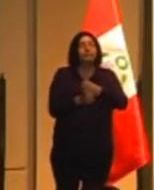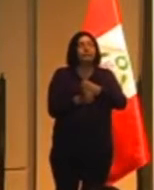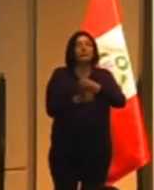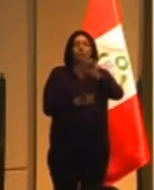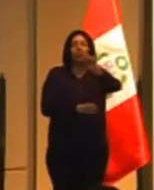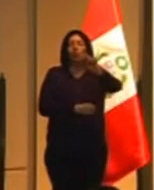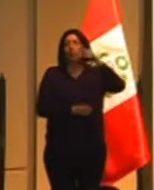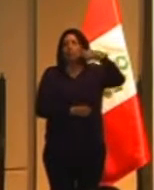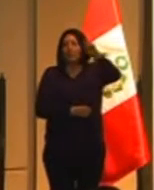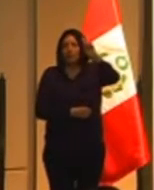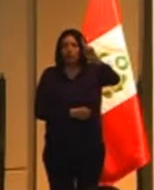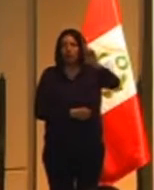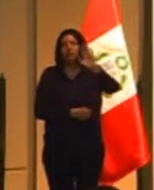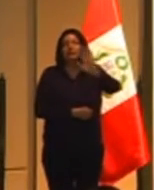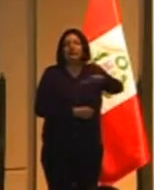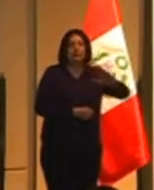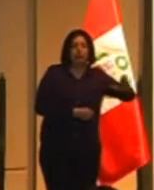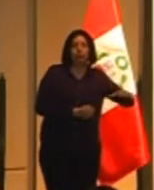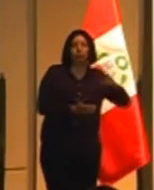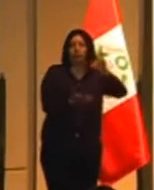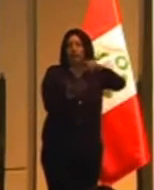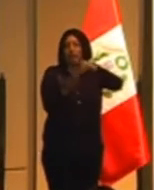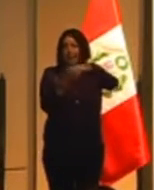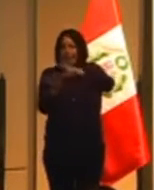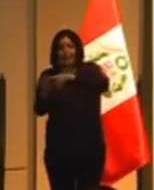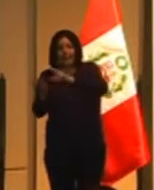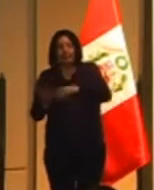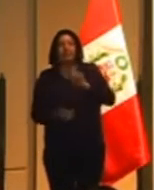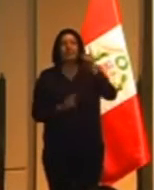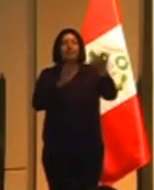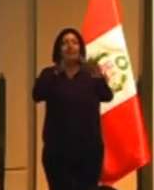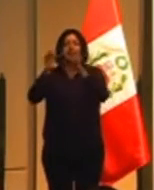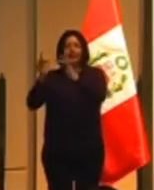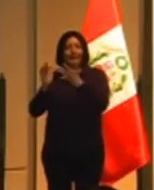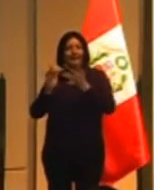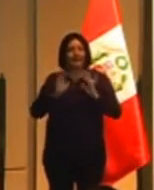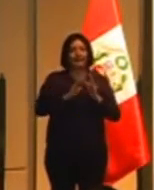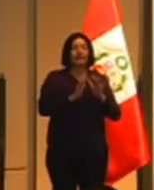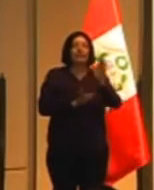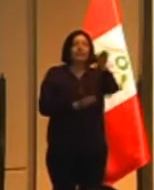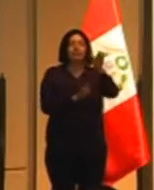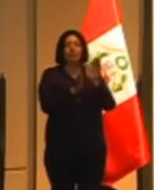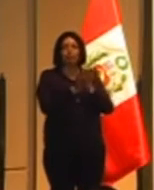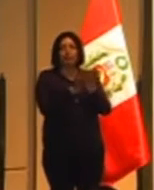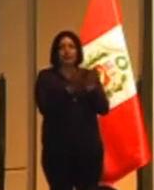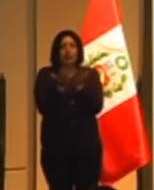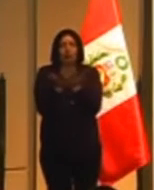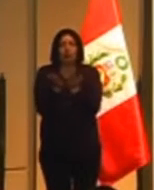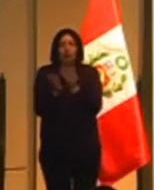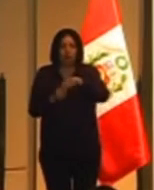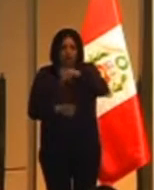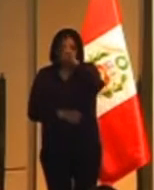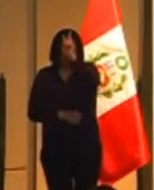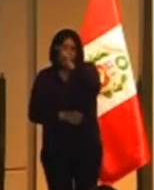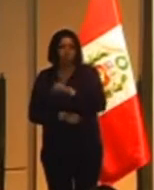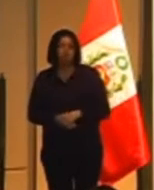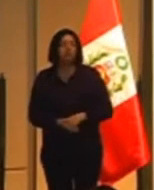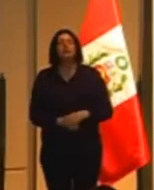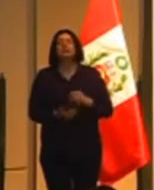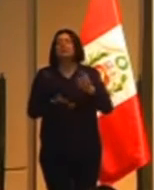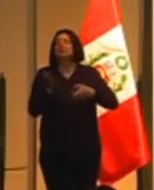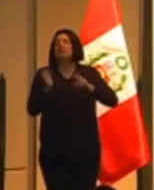1 millón de niños lectores, lo que es la primera red municipal de bibliotecas escolares del Perú. Es